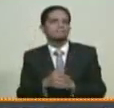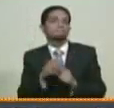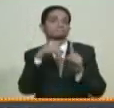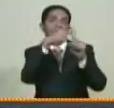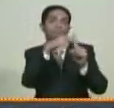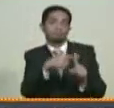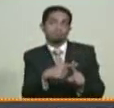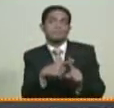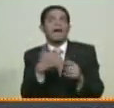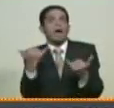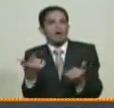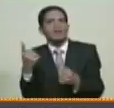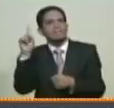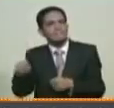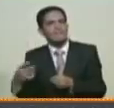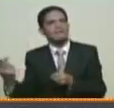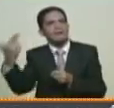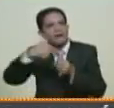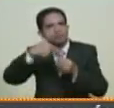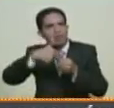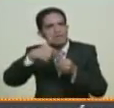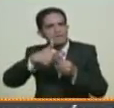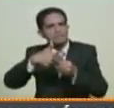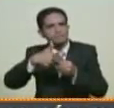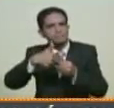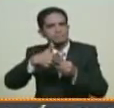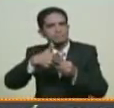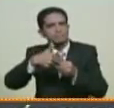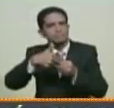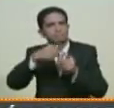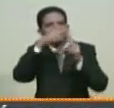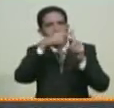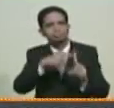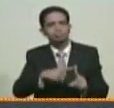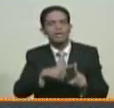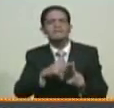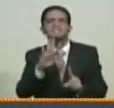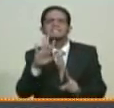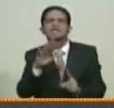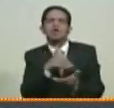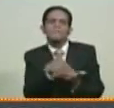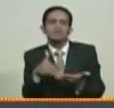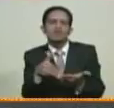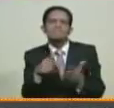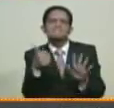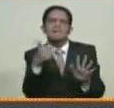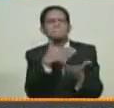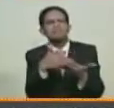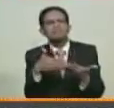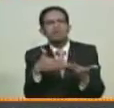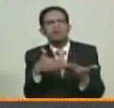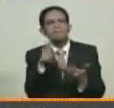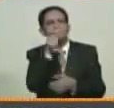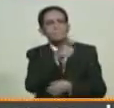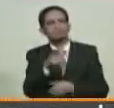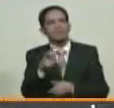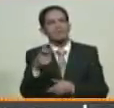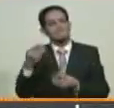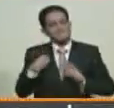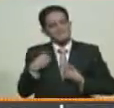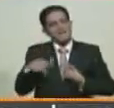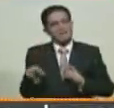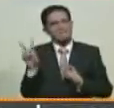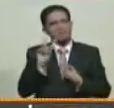ciudad a gasolina para cinco millones seiscientos mil colombianos para seis millones y medio de hermanos ecuatorianos peruanos y